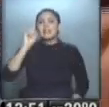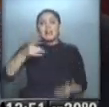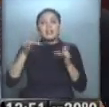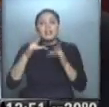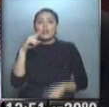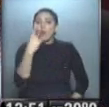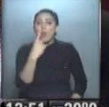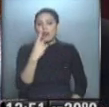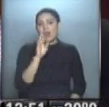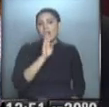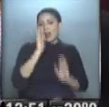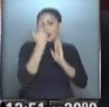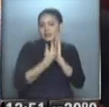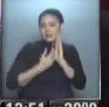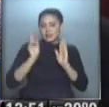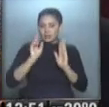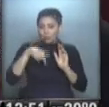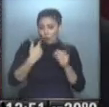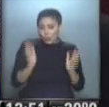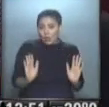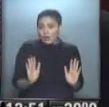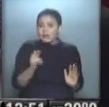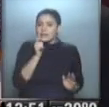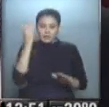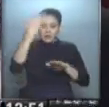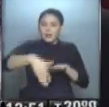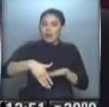nacional como hoy se puede, y que se limite